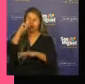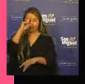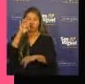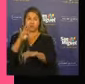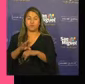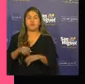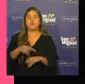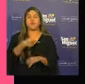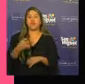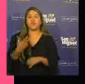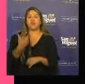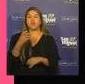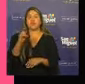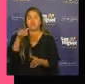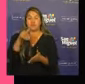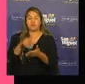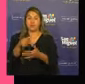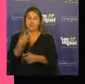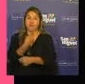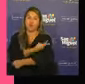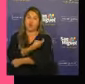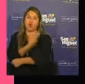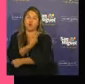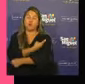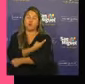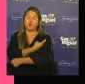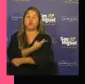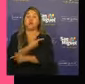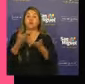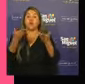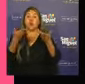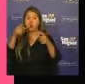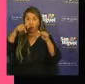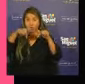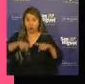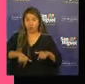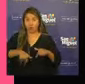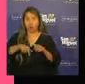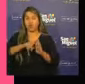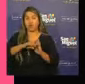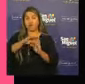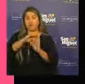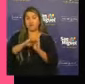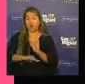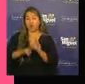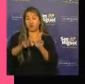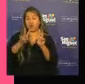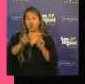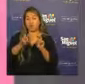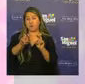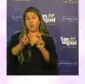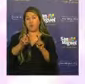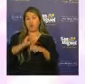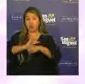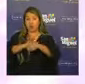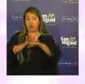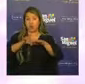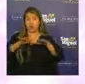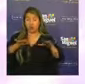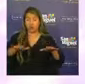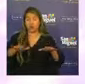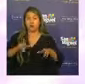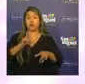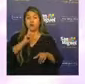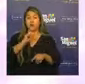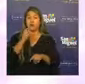183.000 vacunas. Hoy día, si bien estamos mucho más bajo en términos de COVID, tenemos hoy día dos pandemias,